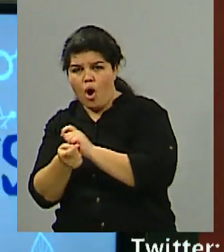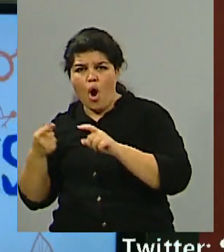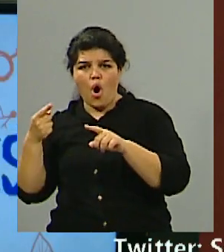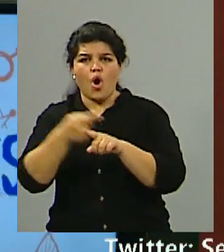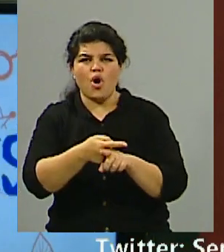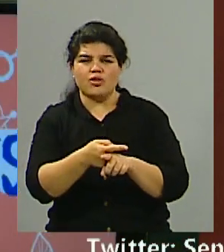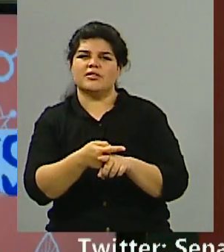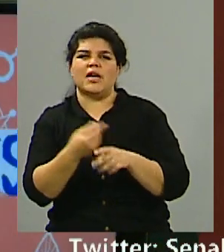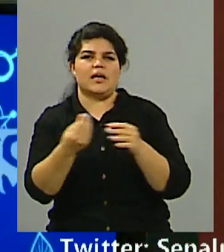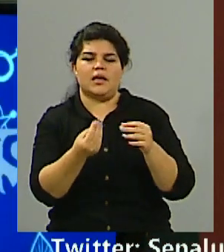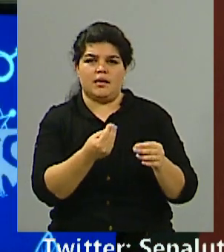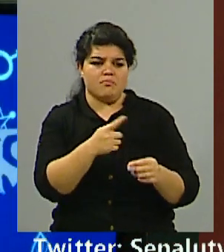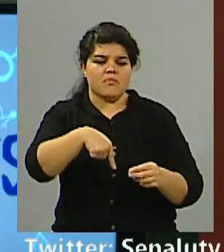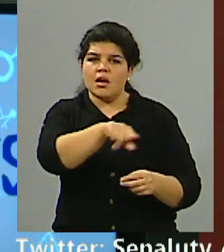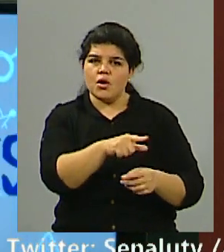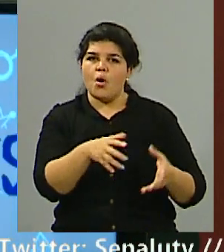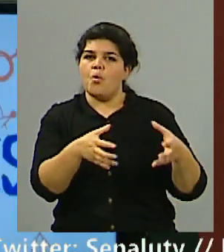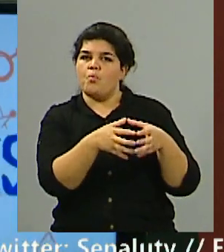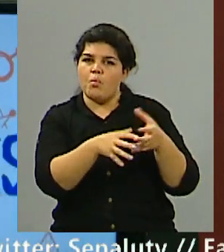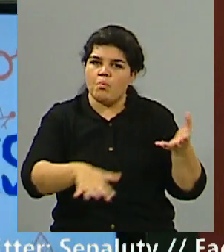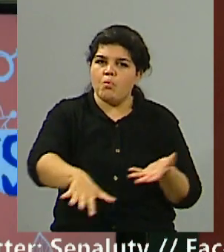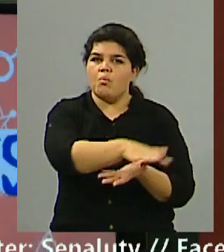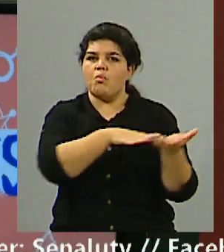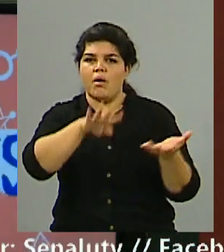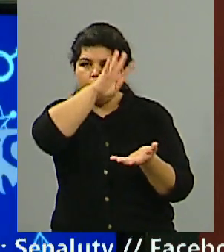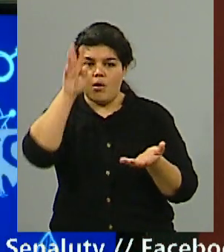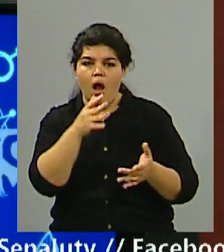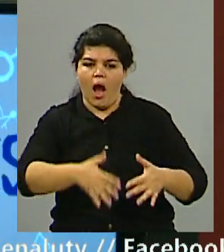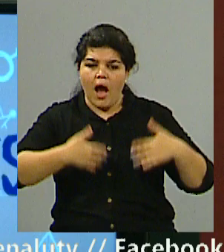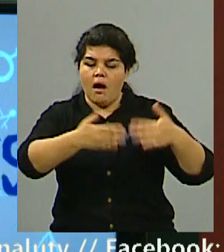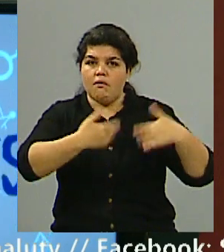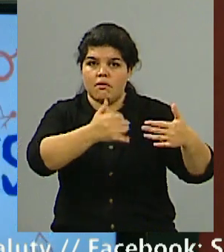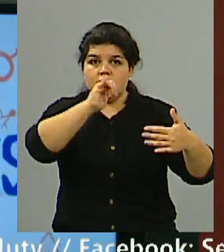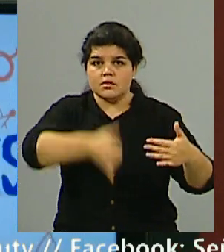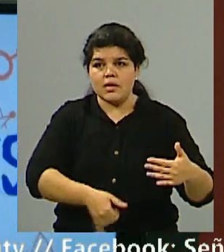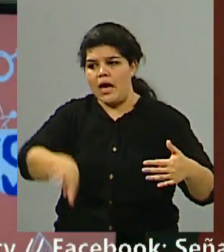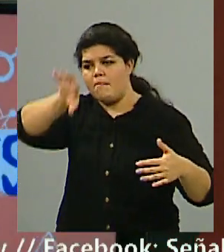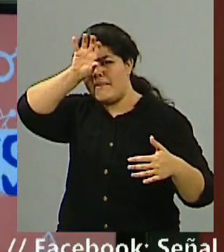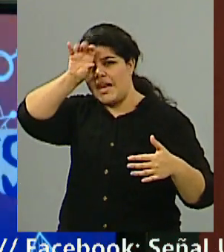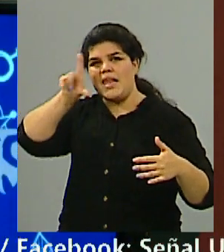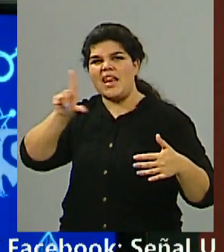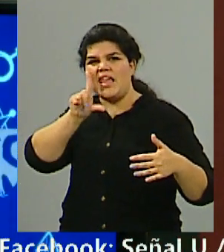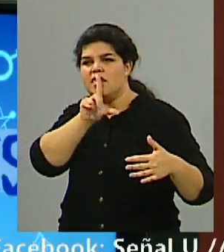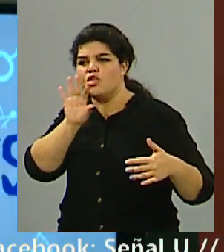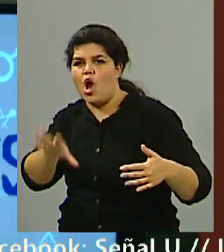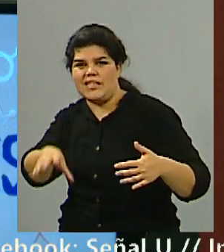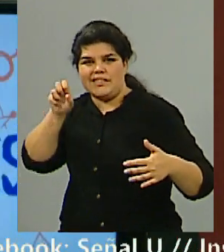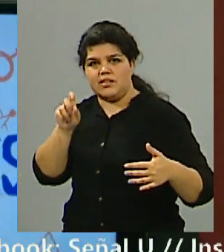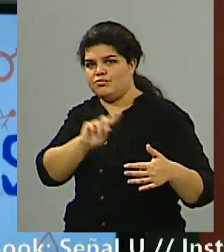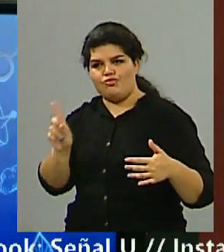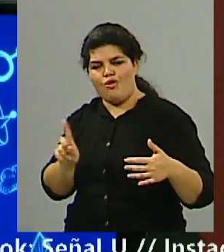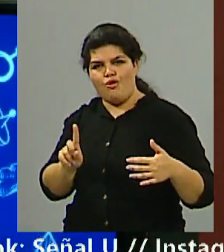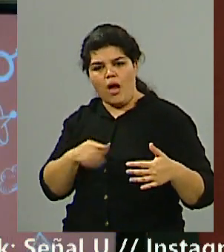actividades extractivistas en relación en lo que es la minería del litio? ¿Cuál es esta audiencia que